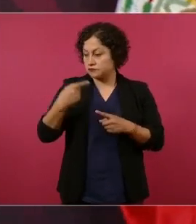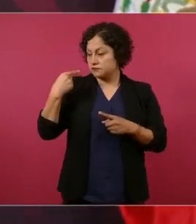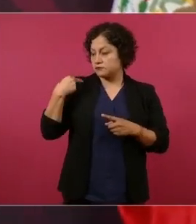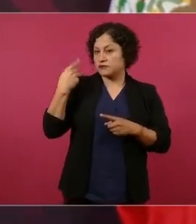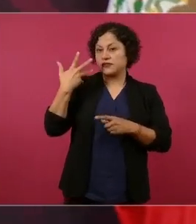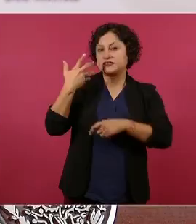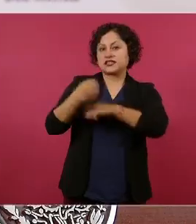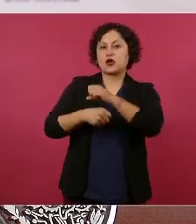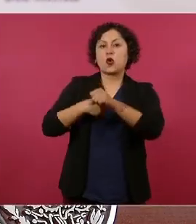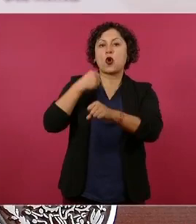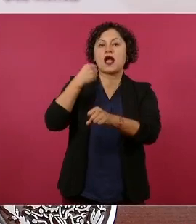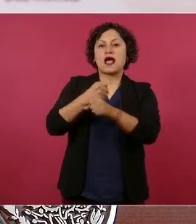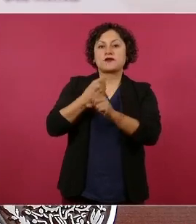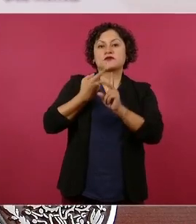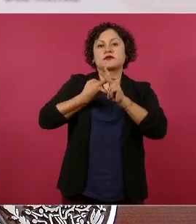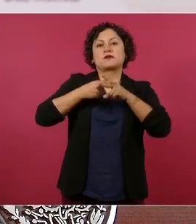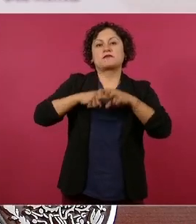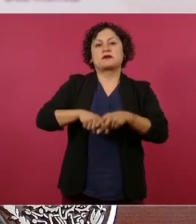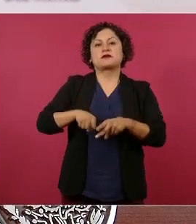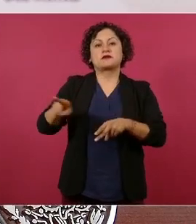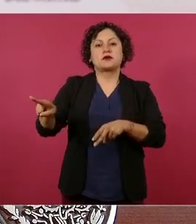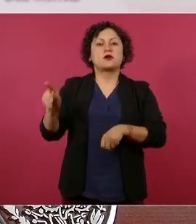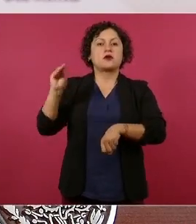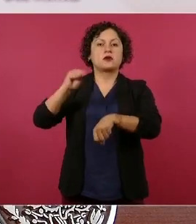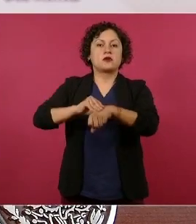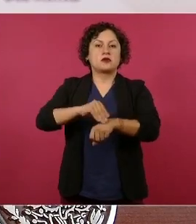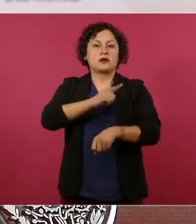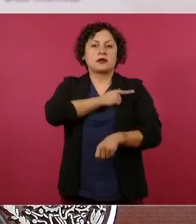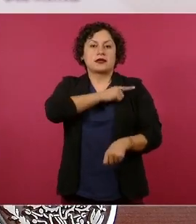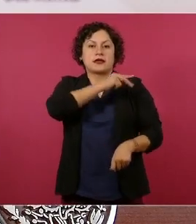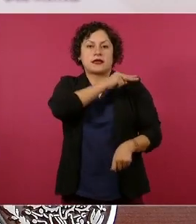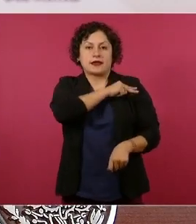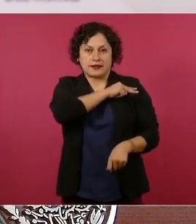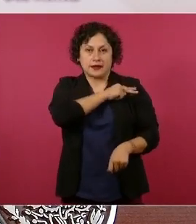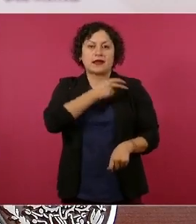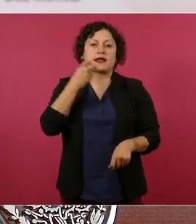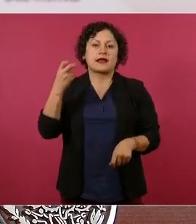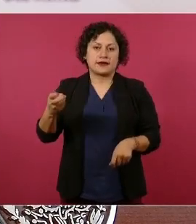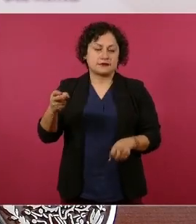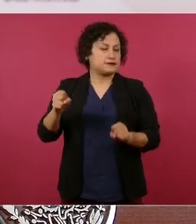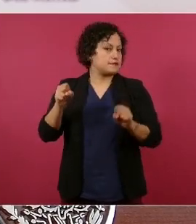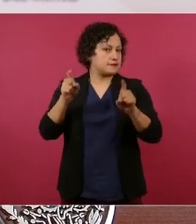la Guardia Nacional. Eso es el